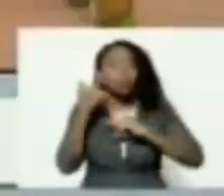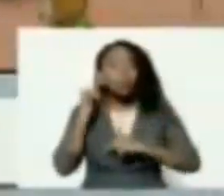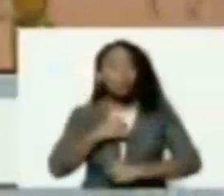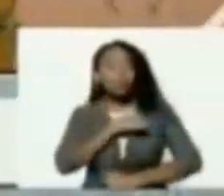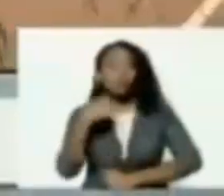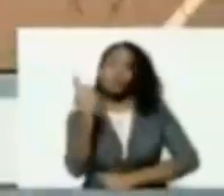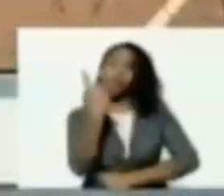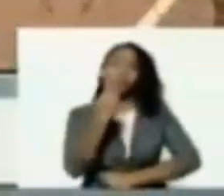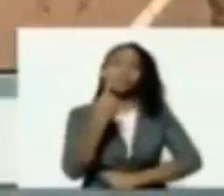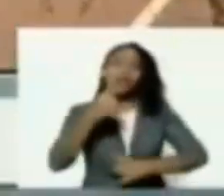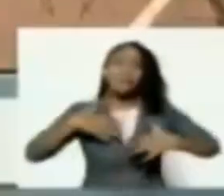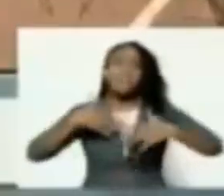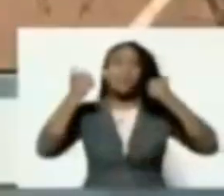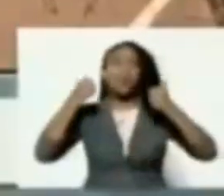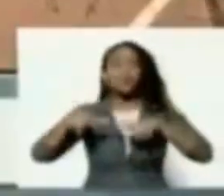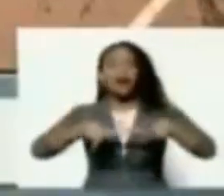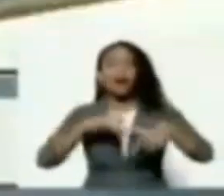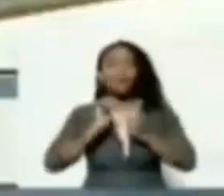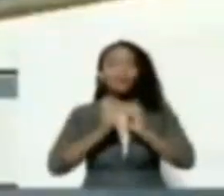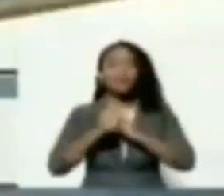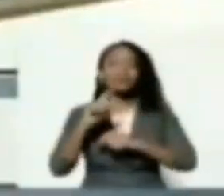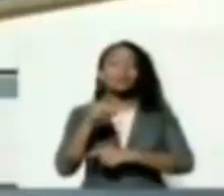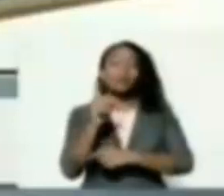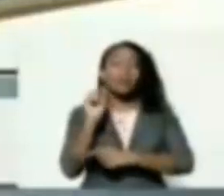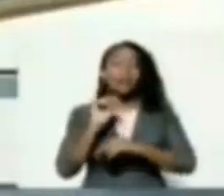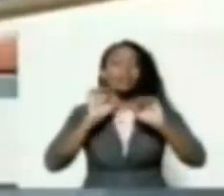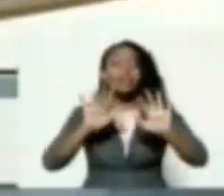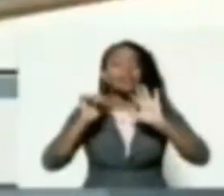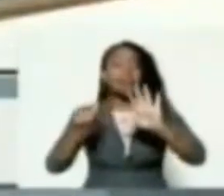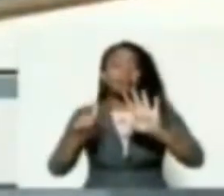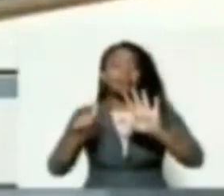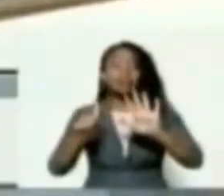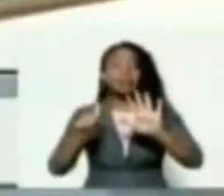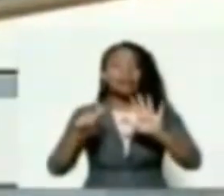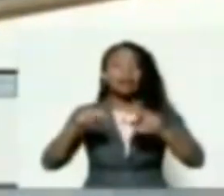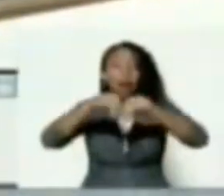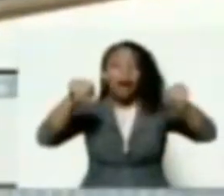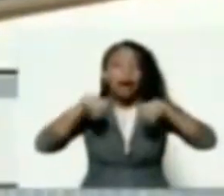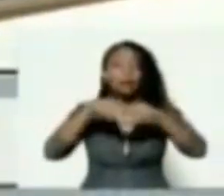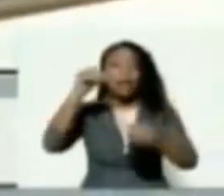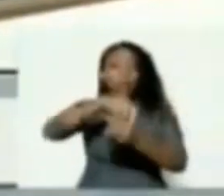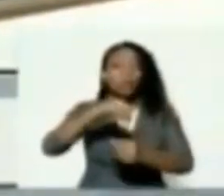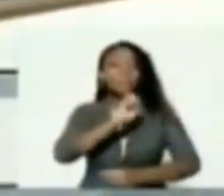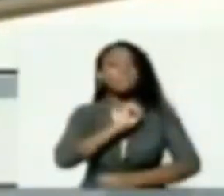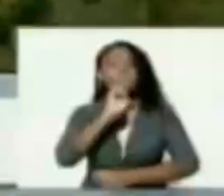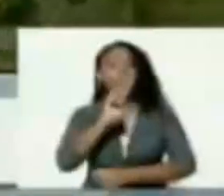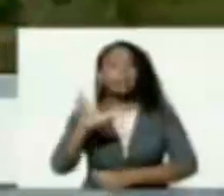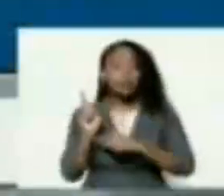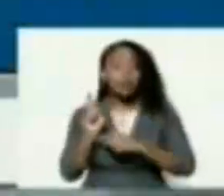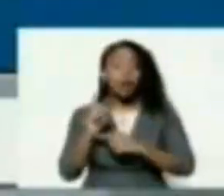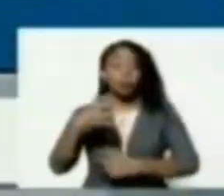no solamente estamos recuperando espacios deportivos, en el 23 de enero se recuperaron 16 canchas dentro del plan Caracas Patriota Bella y Segura, y